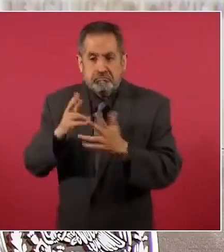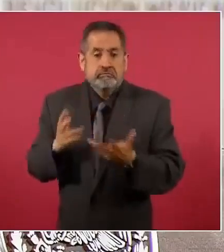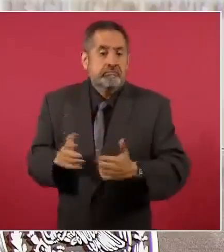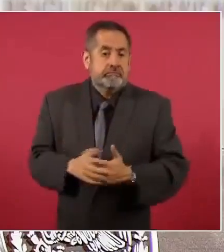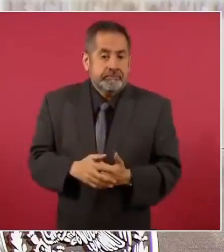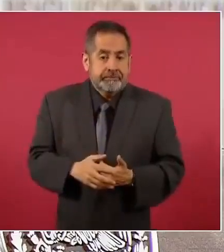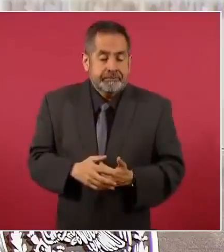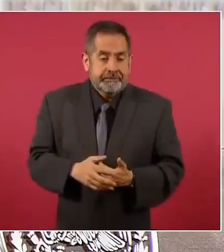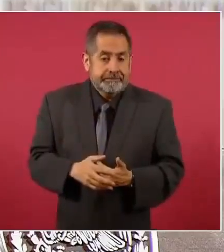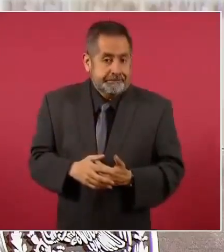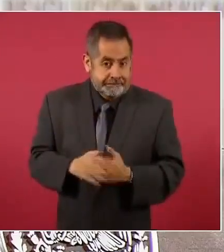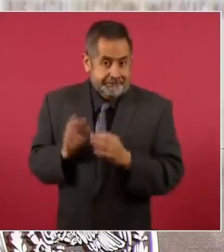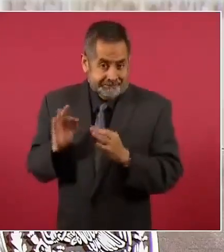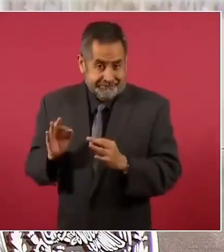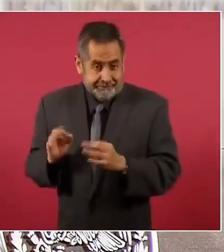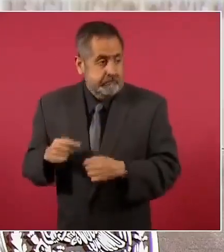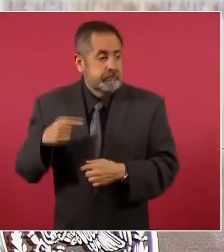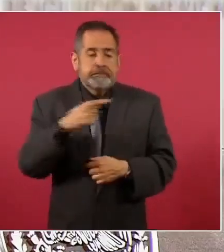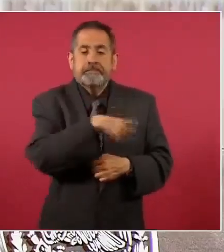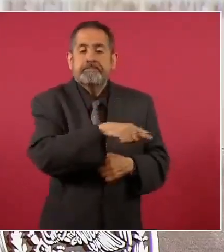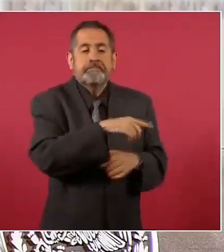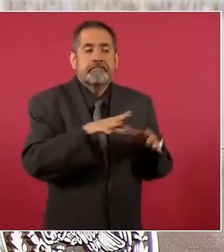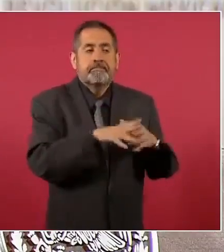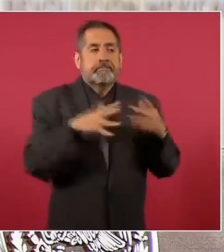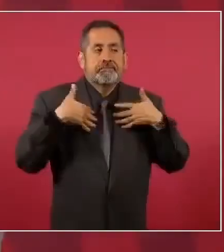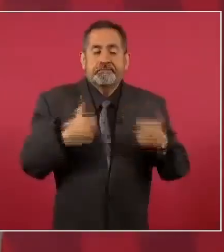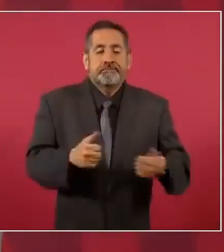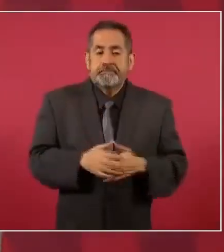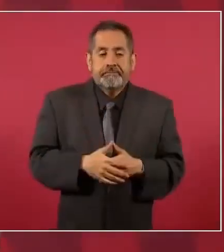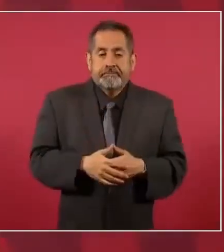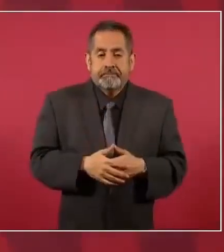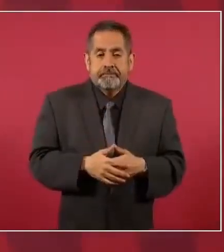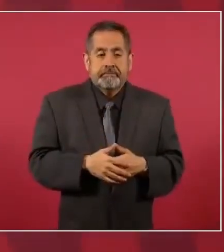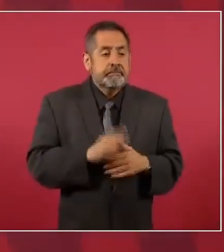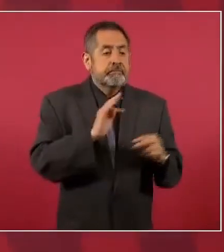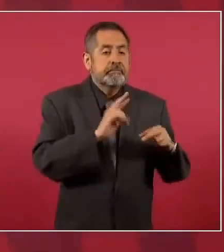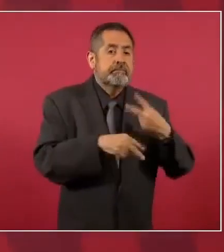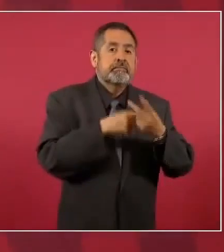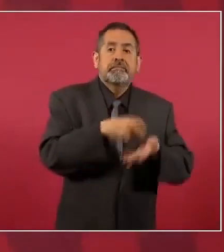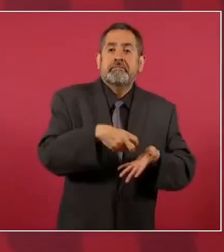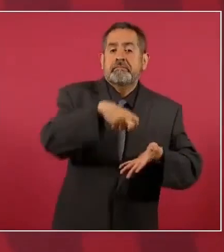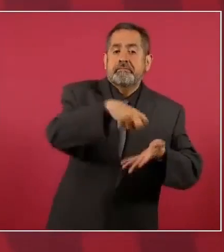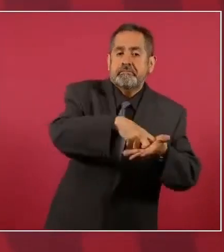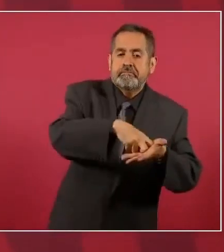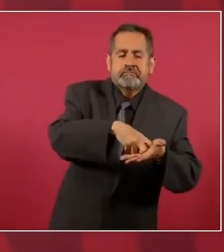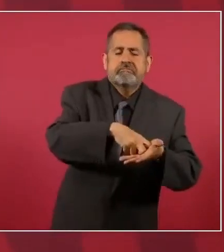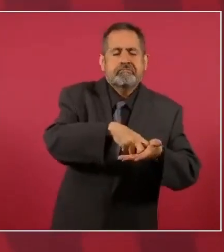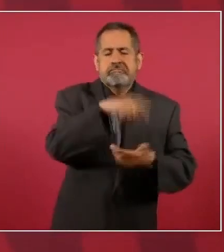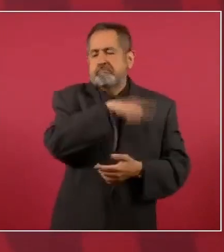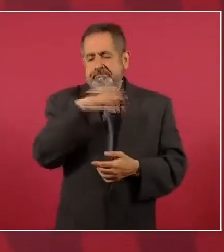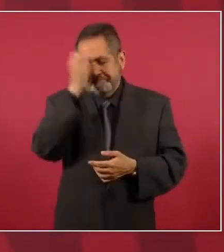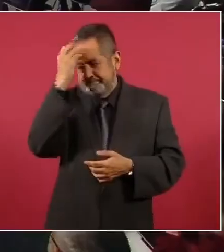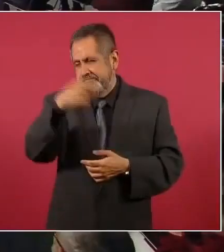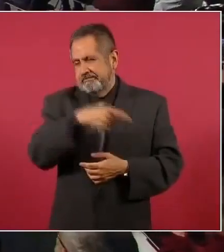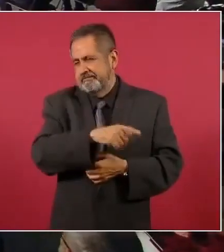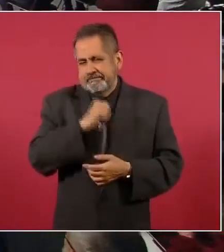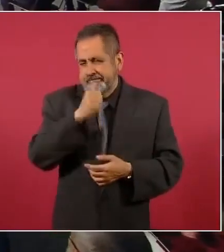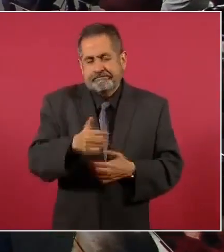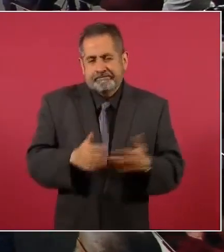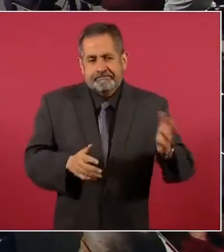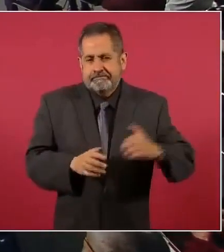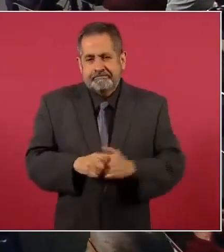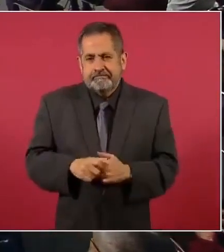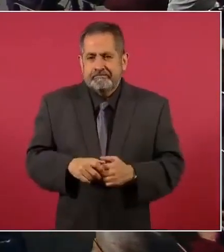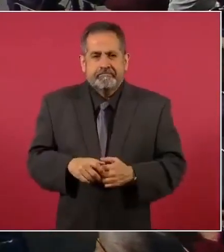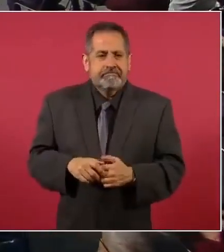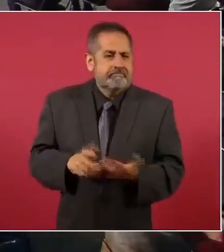Pero estos no entienden eso. Puede ser que vayan ahí, se hinquen, pero se les olvida de que